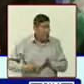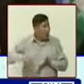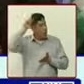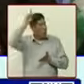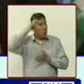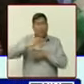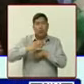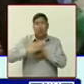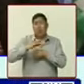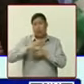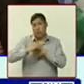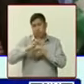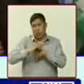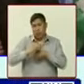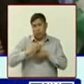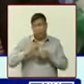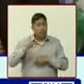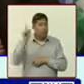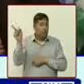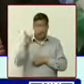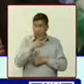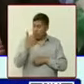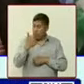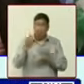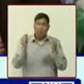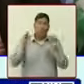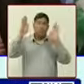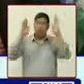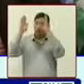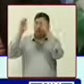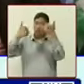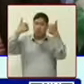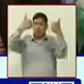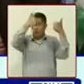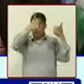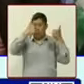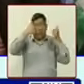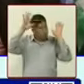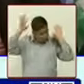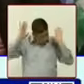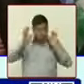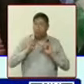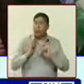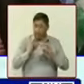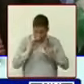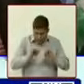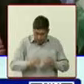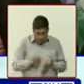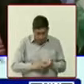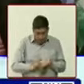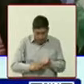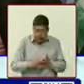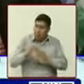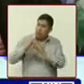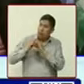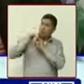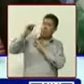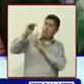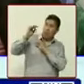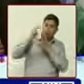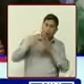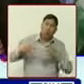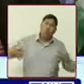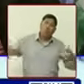la convocatoria por unanimidad, sobre todo para poder mandar y enviar lo que sería la convocatoria al Pleno de la